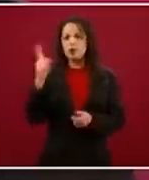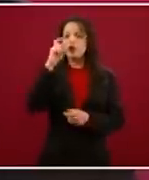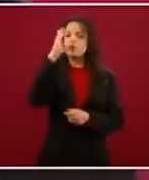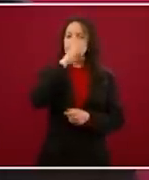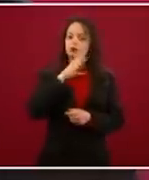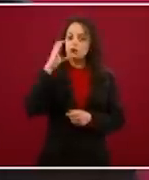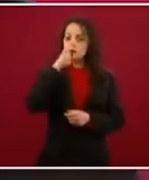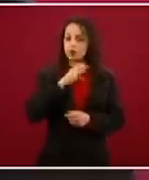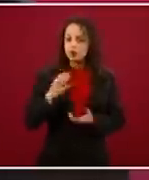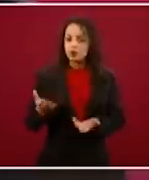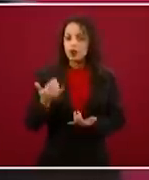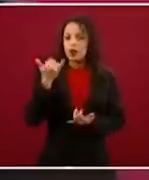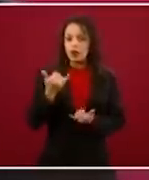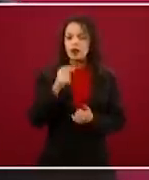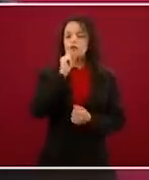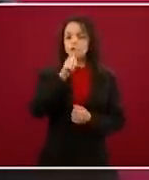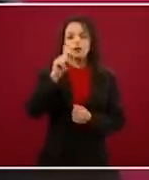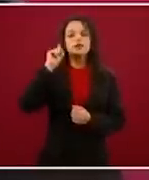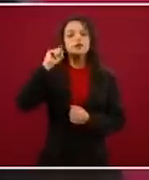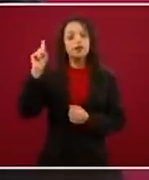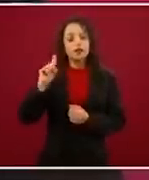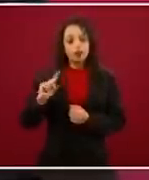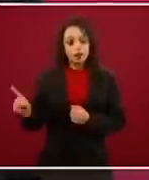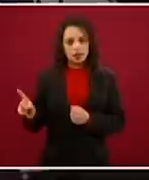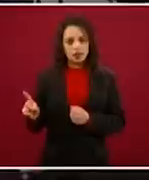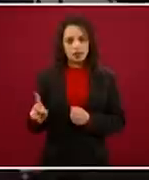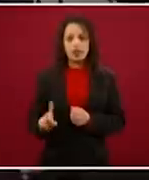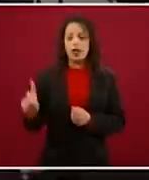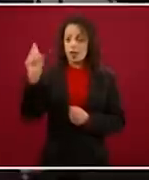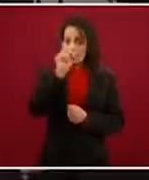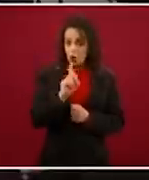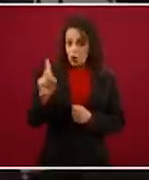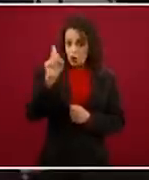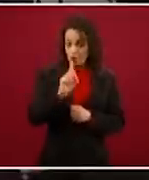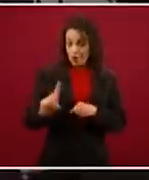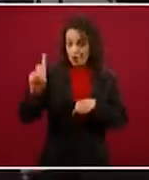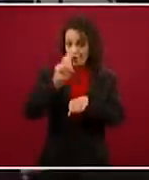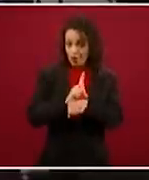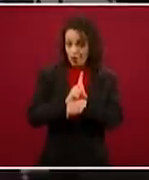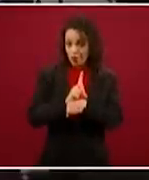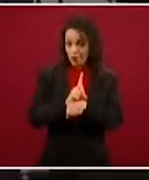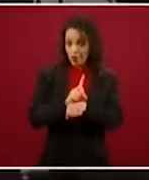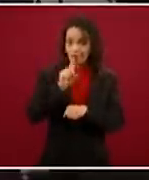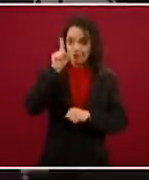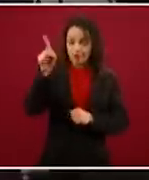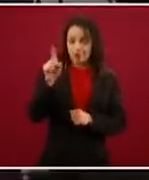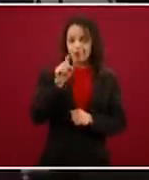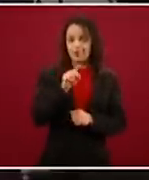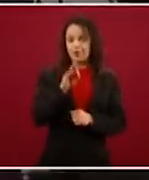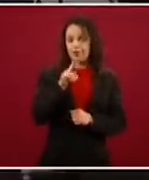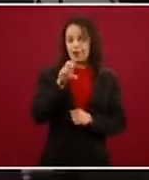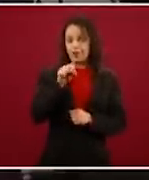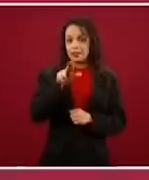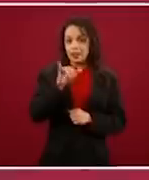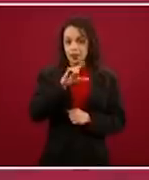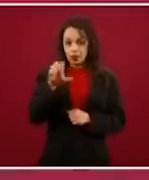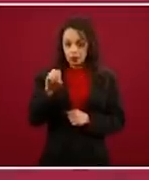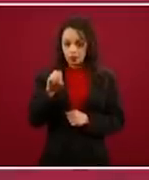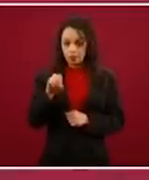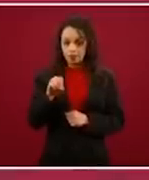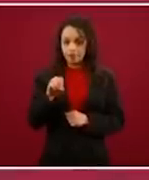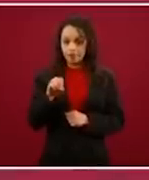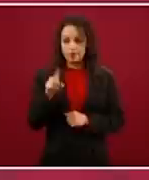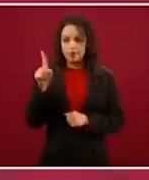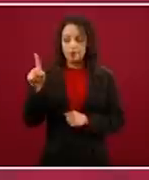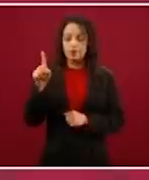Aguascalientes y voy a estar en Zacatecas. Y el domingo en Fresnillo va a hablar